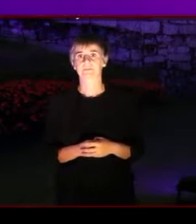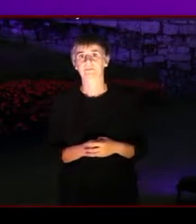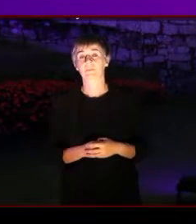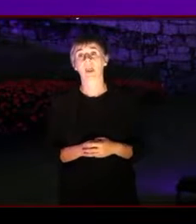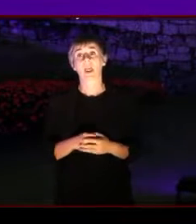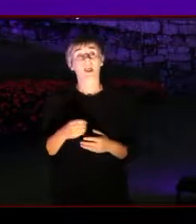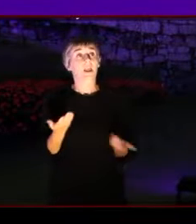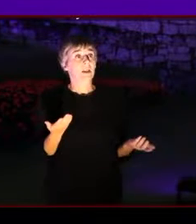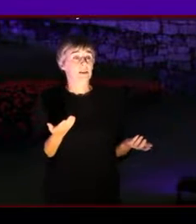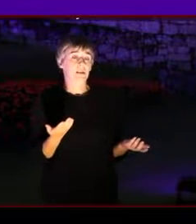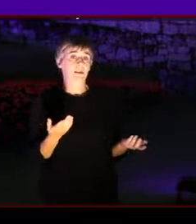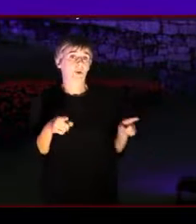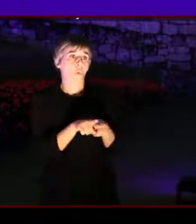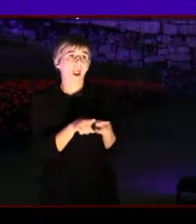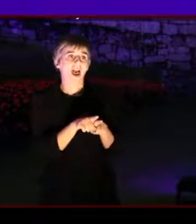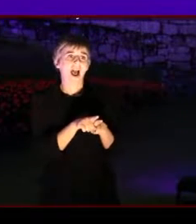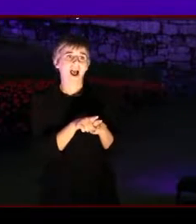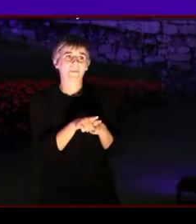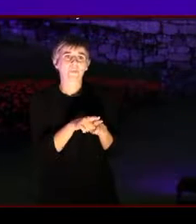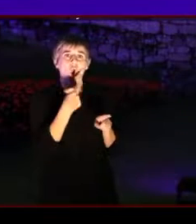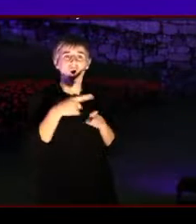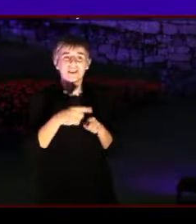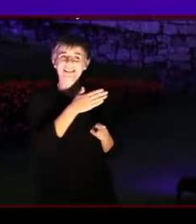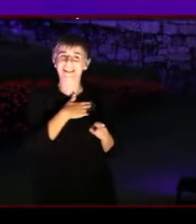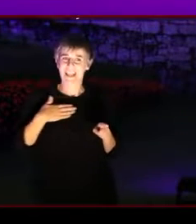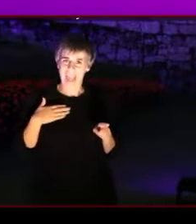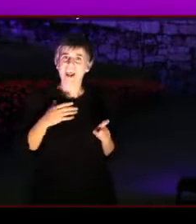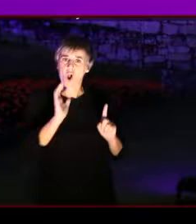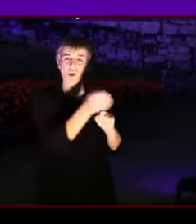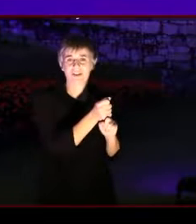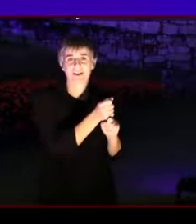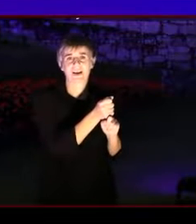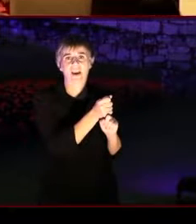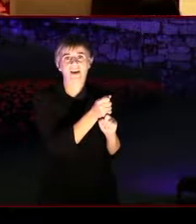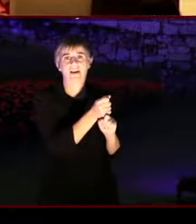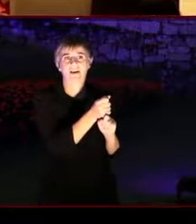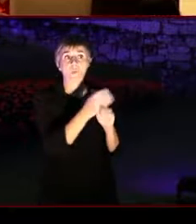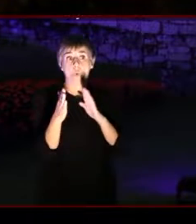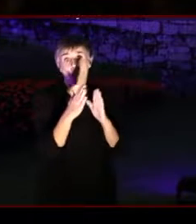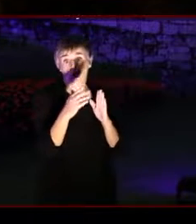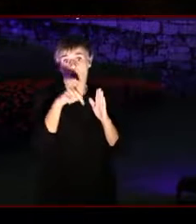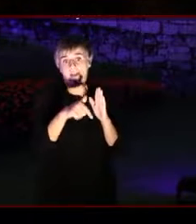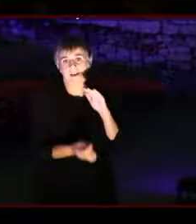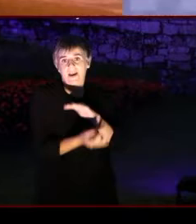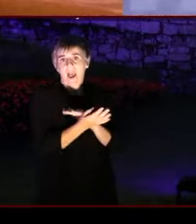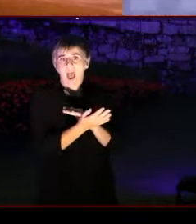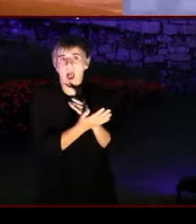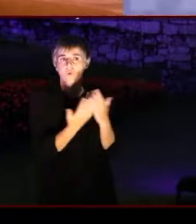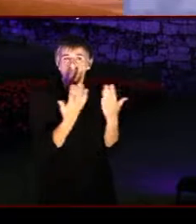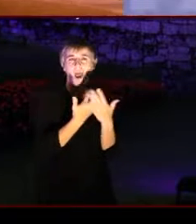Es una declaración de intenciones desde el momento en el que se está creando una red en la